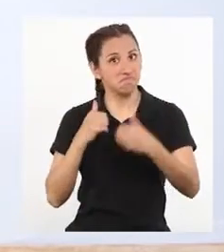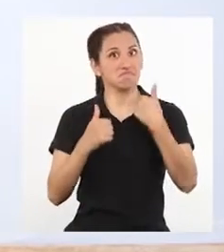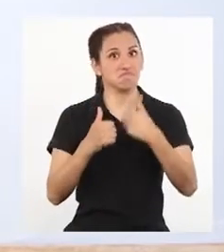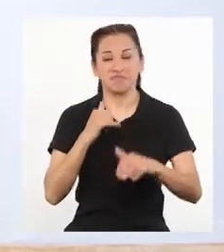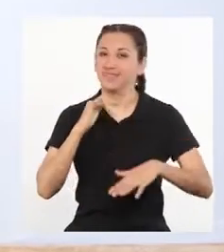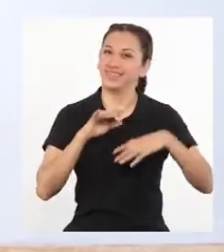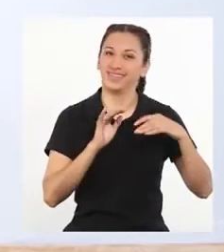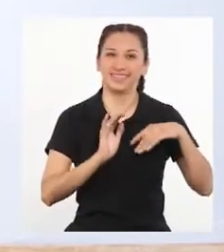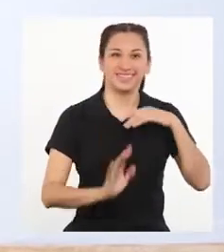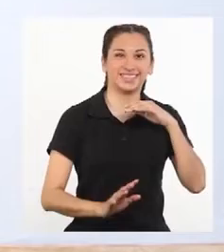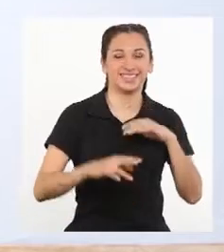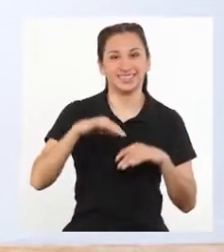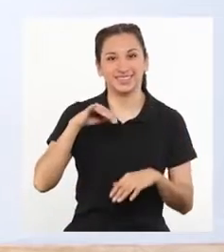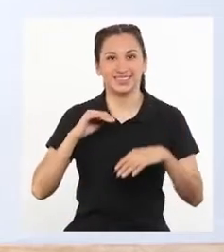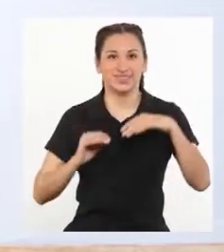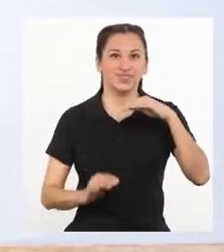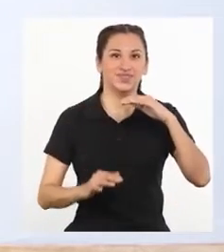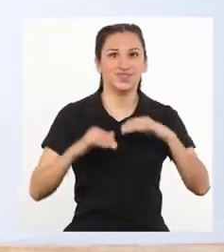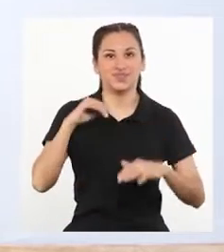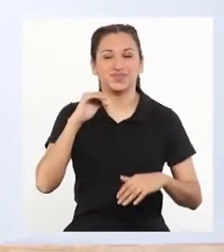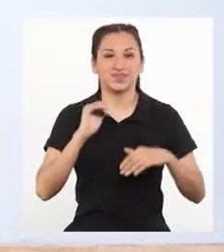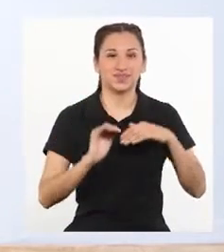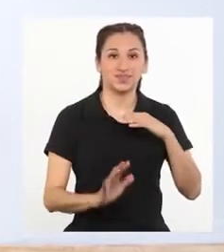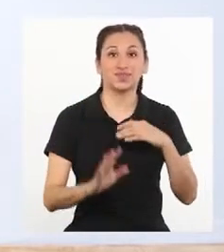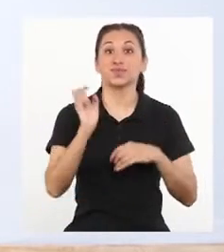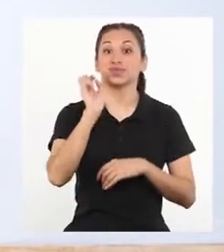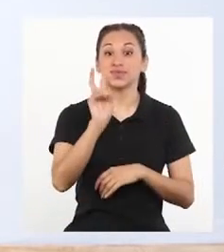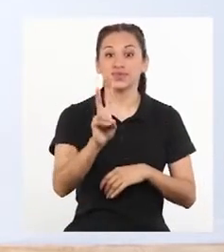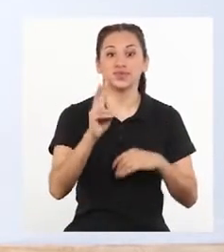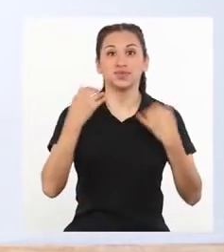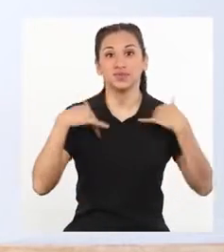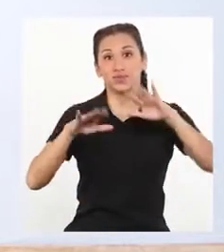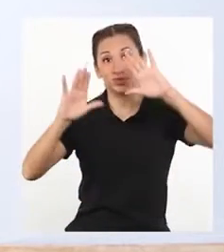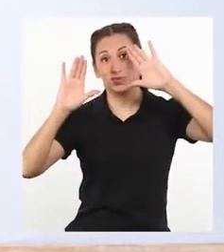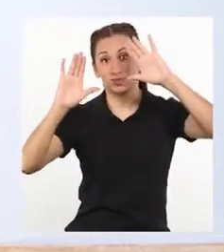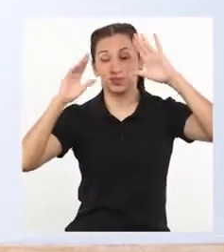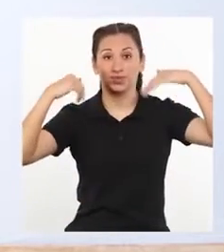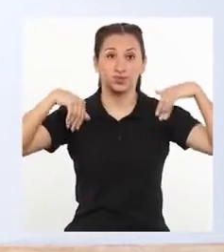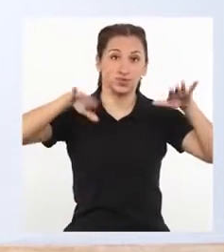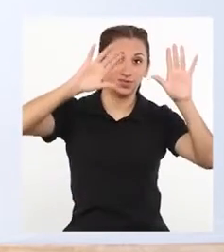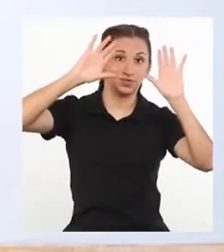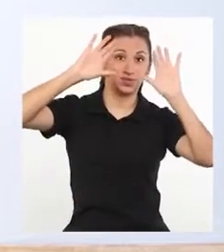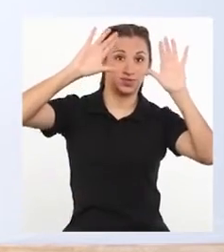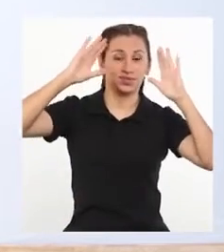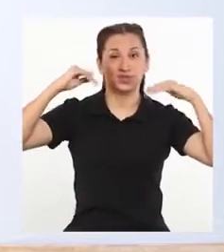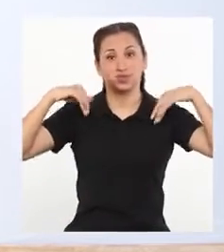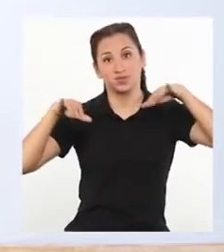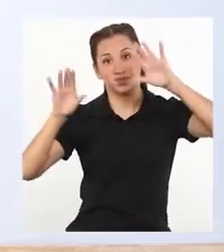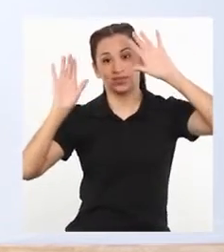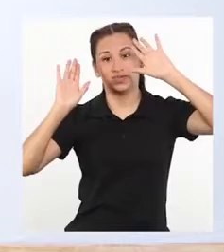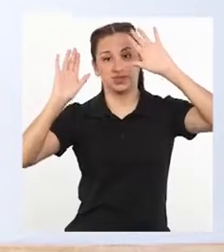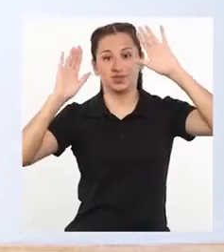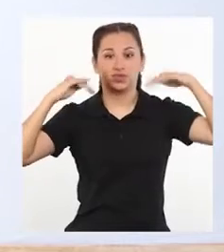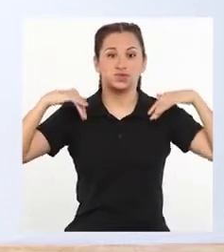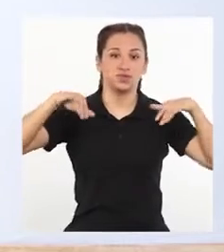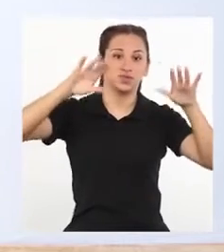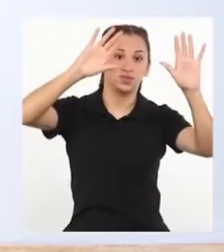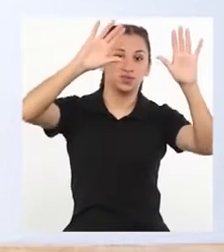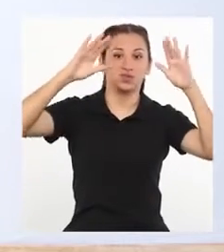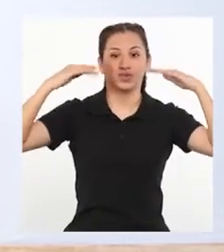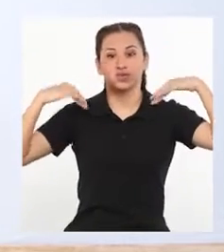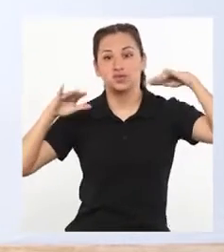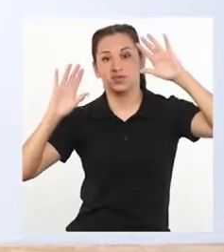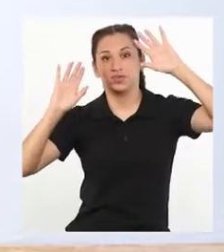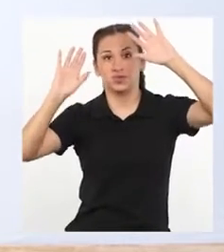bien. Uno. Y dos. Segundo. Uno. Dos. Uno.